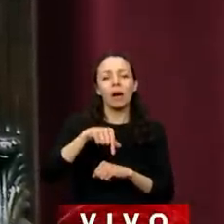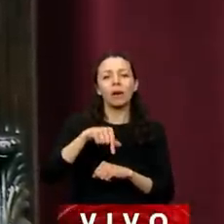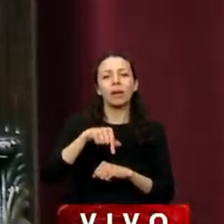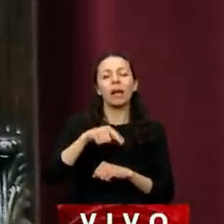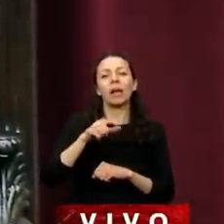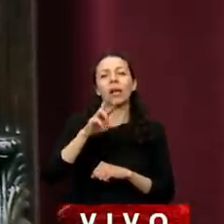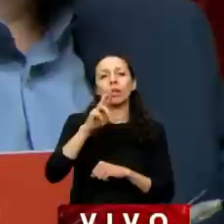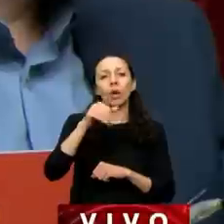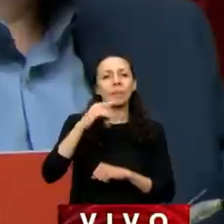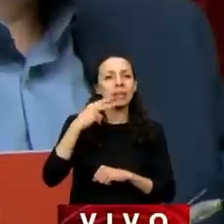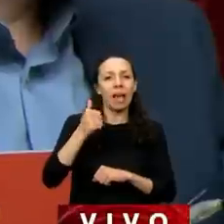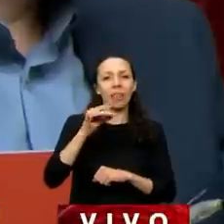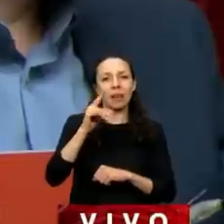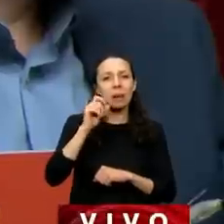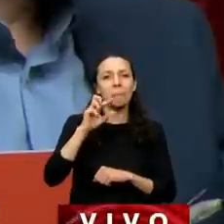diputada Romina del PLA.